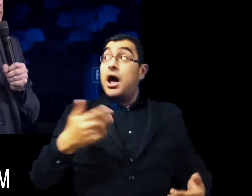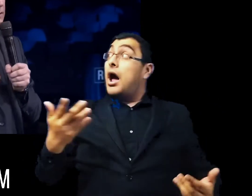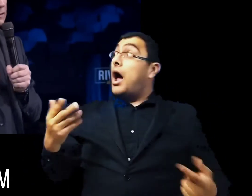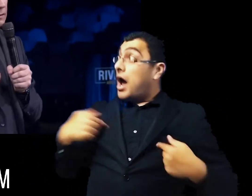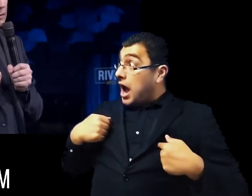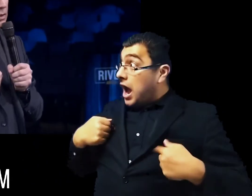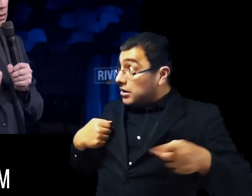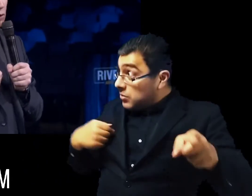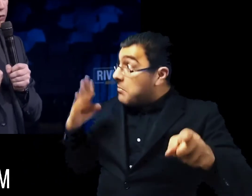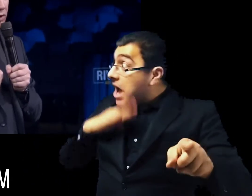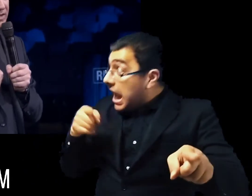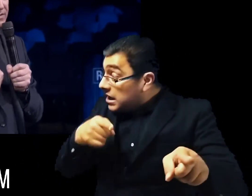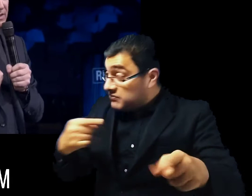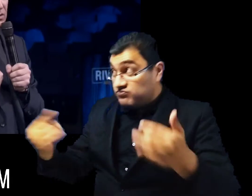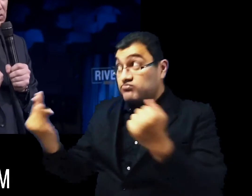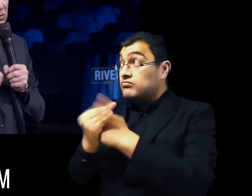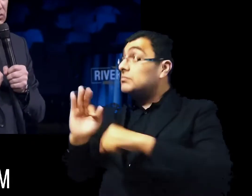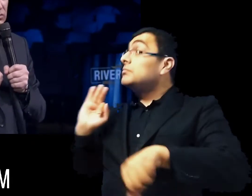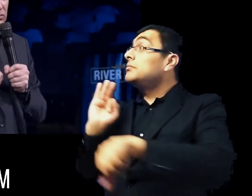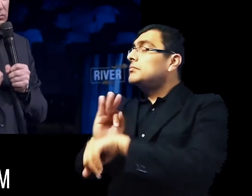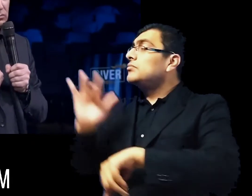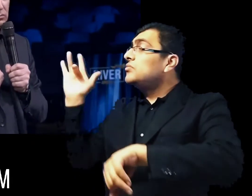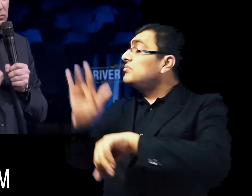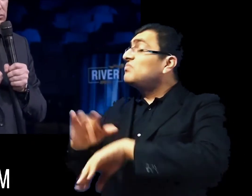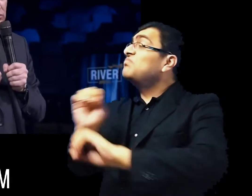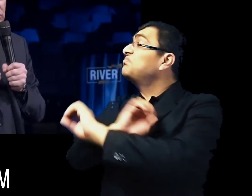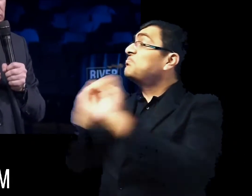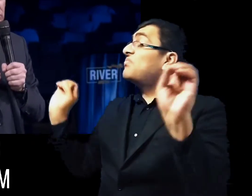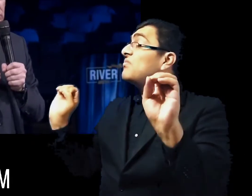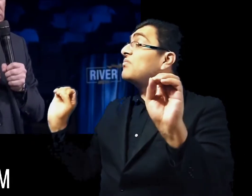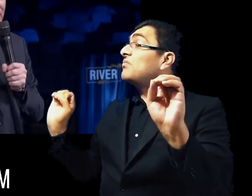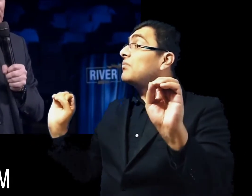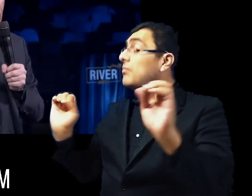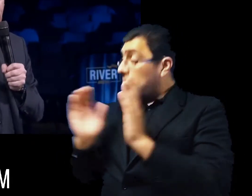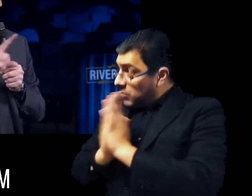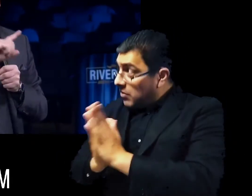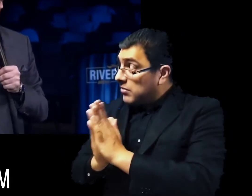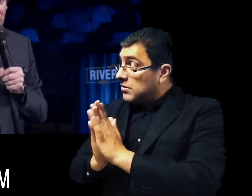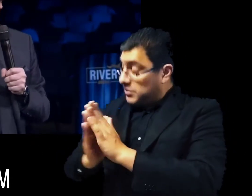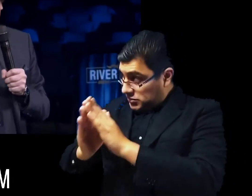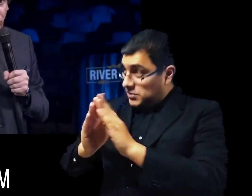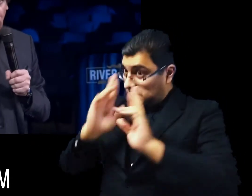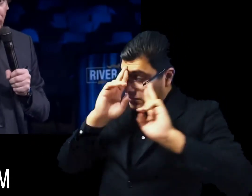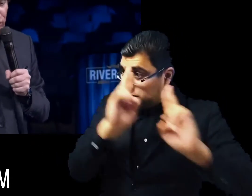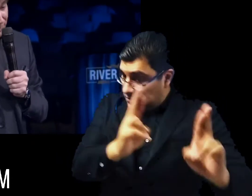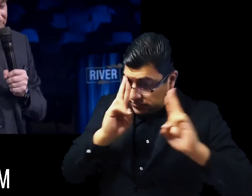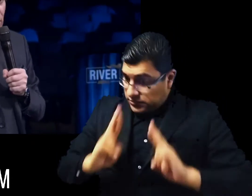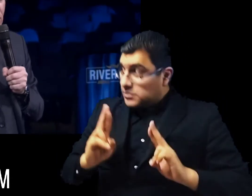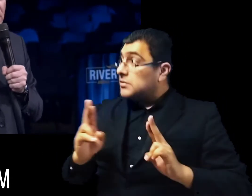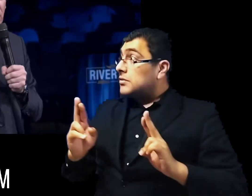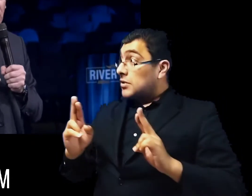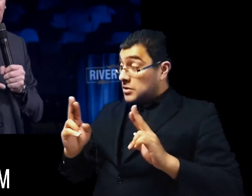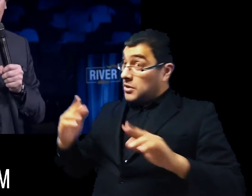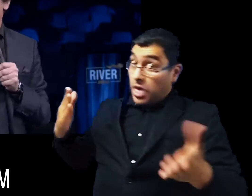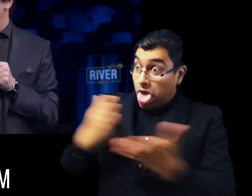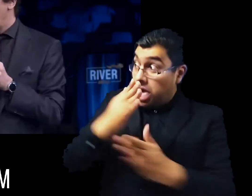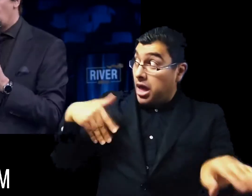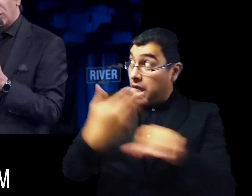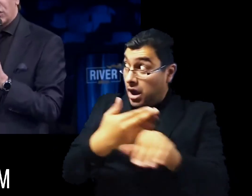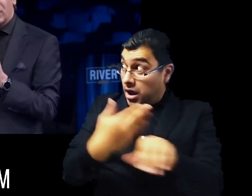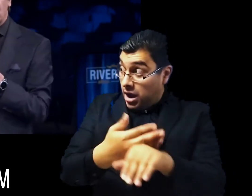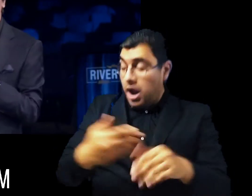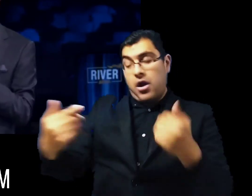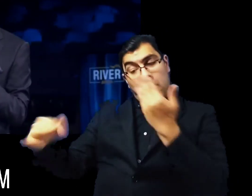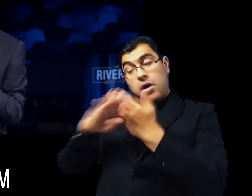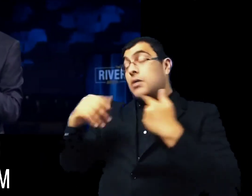con él, no toques a mis hijos. Te metes con uno y te metes con todos. Y te metes conmigo. Y te metes